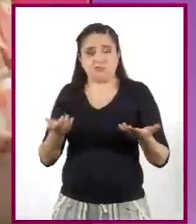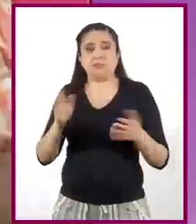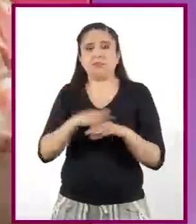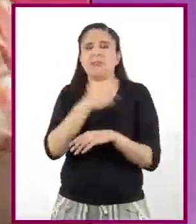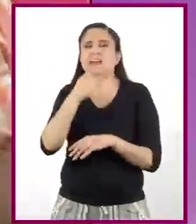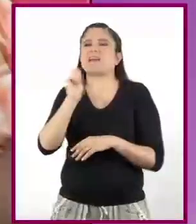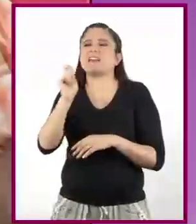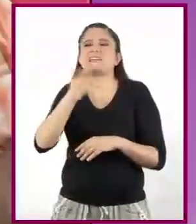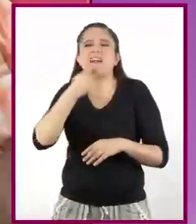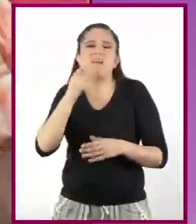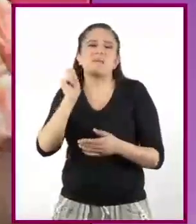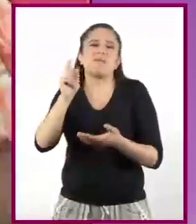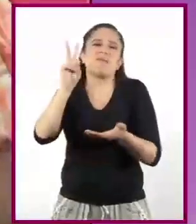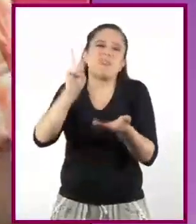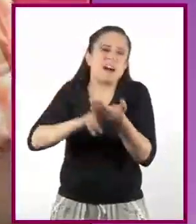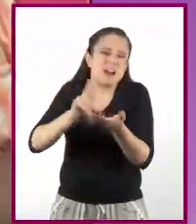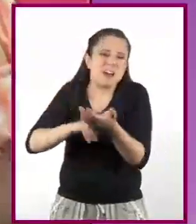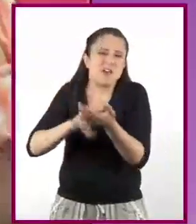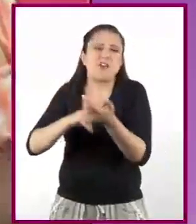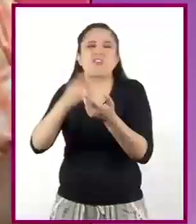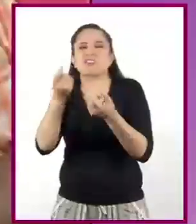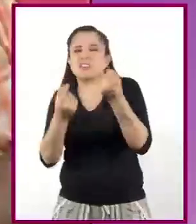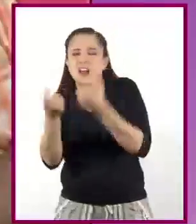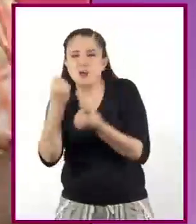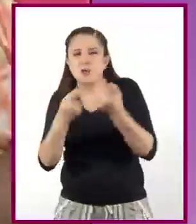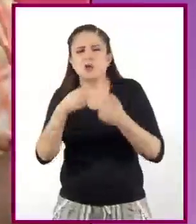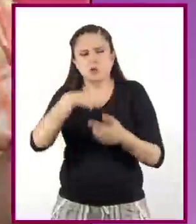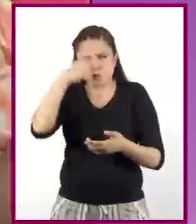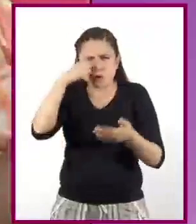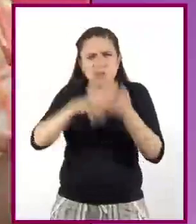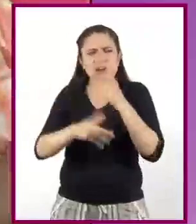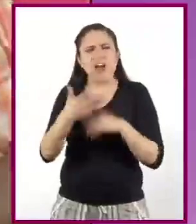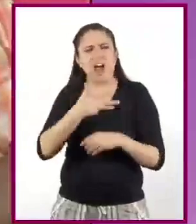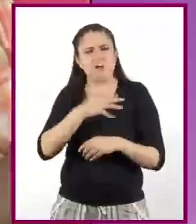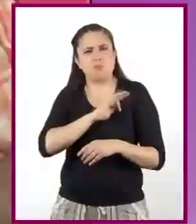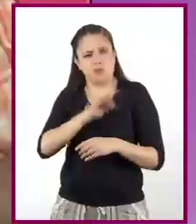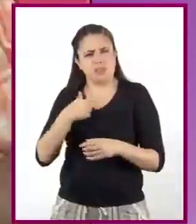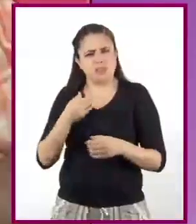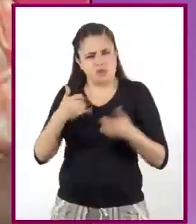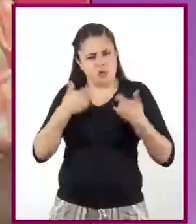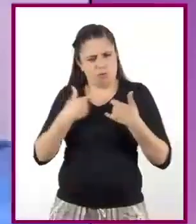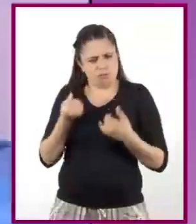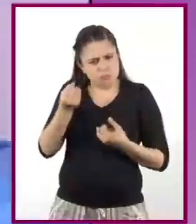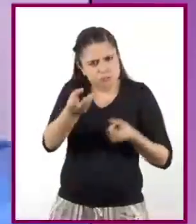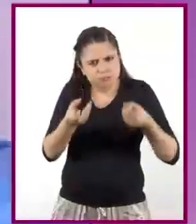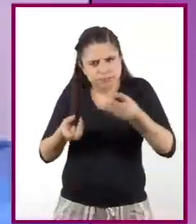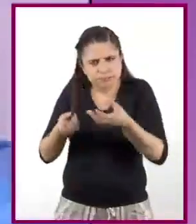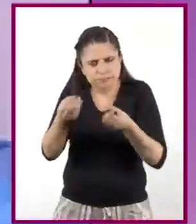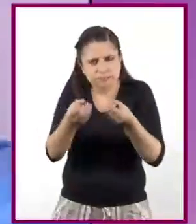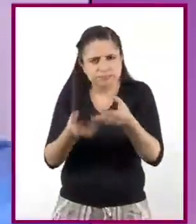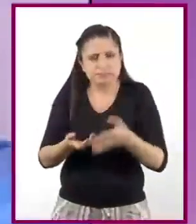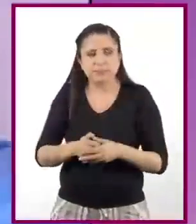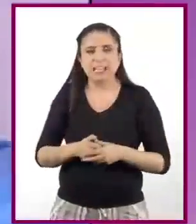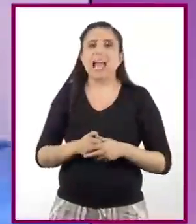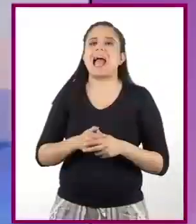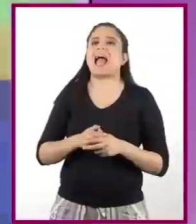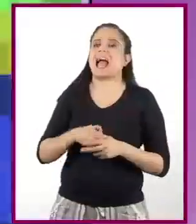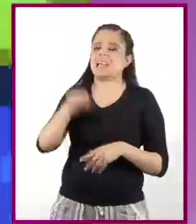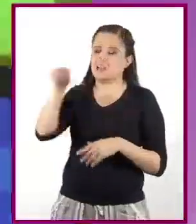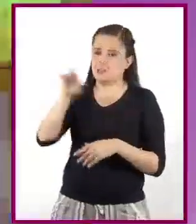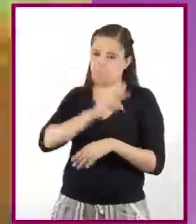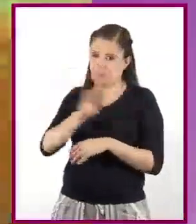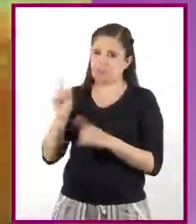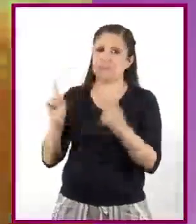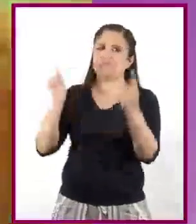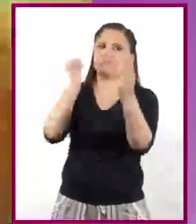valores y también de una mayoría de edad o no, yo creo que también tenemos pues más cosas que podemos aportar los jóvenes. Mira, de hecho te puedes acercar a